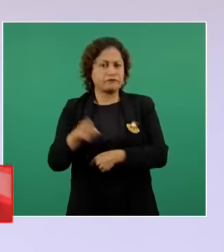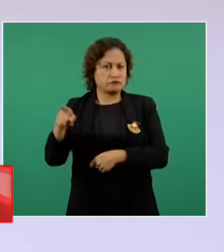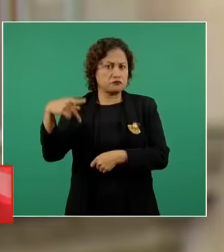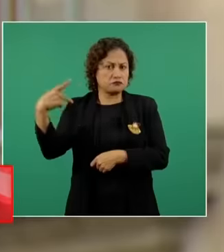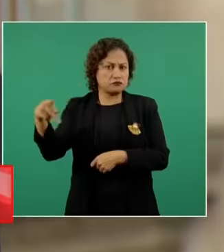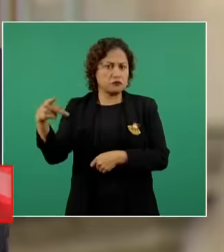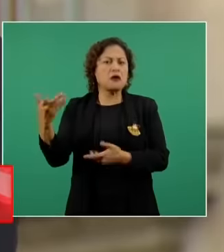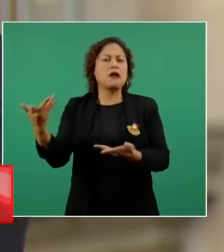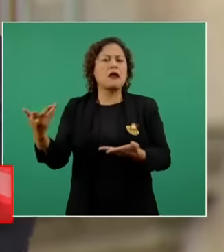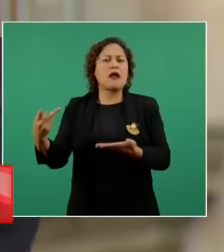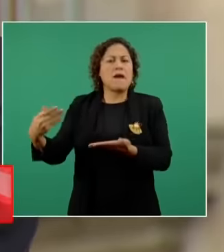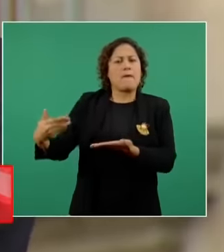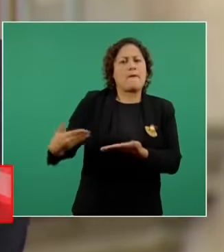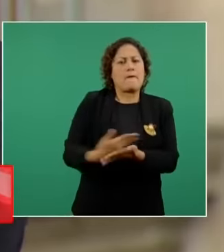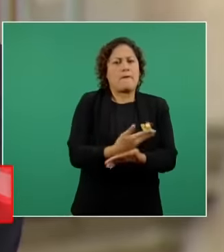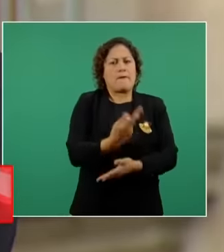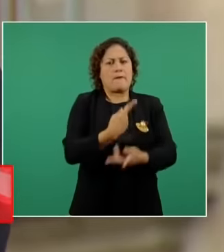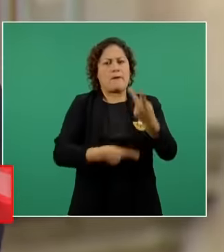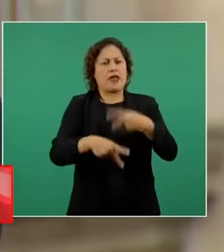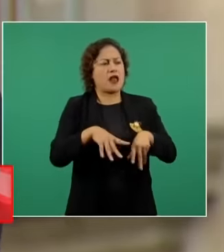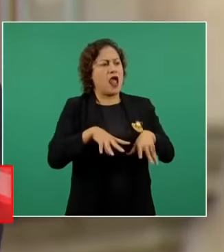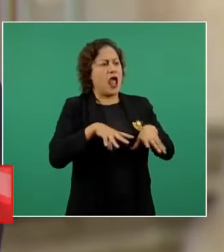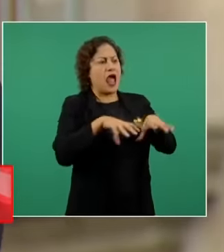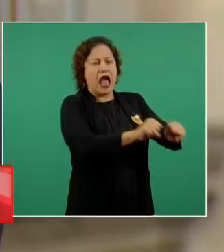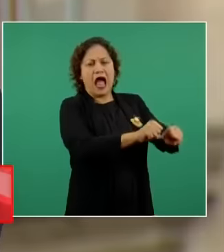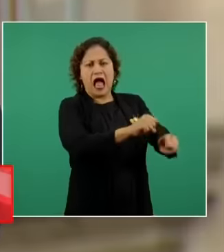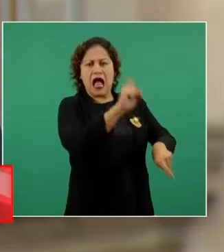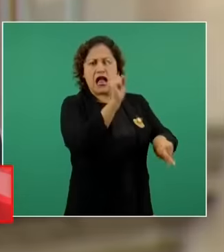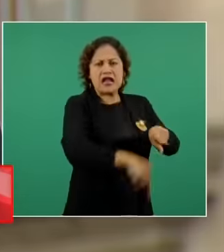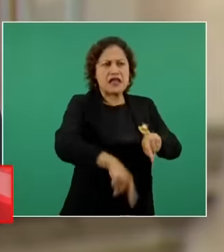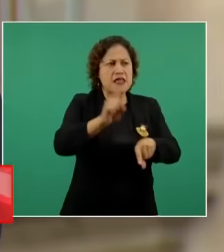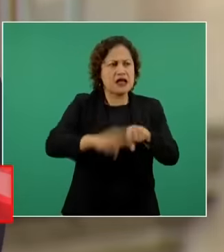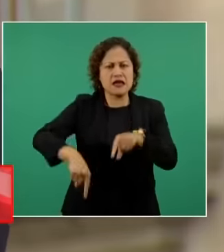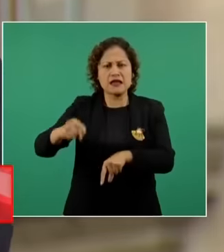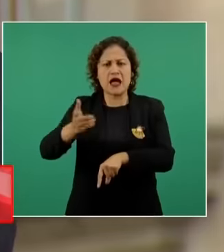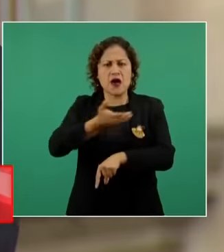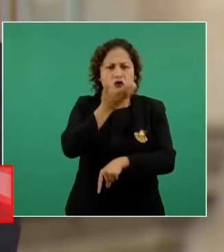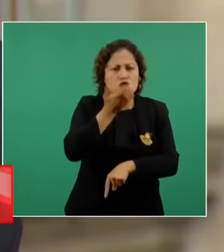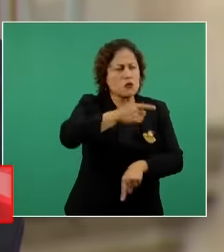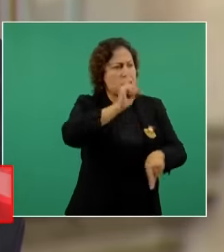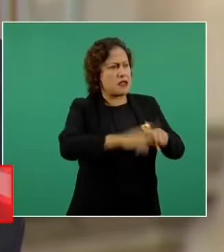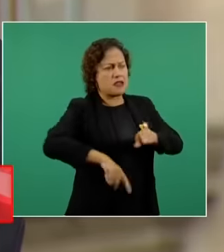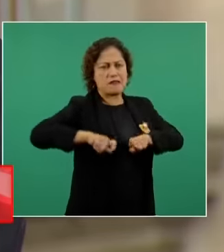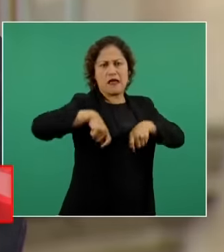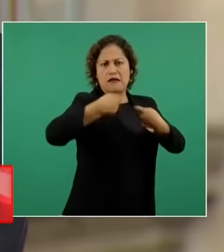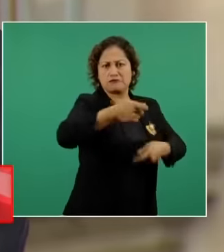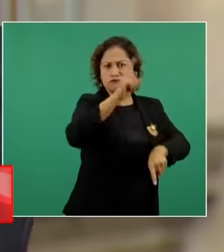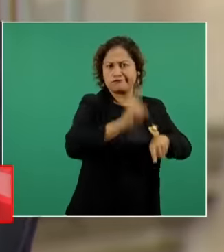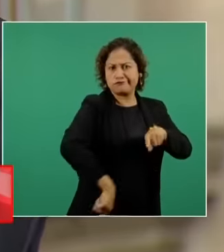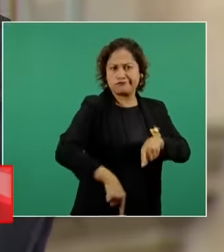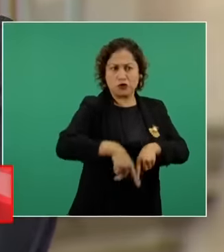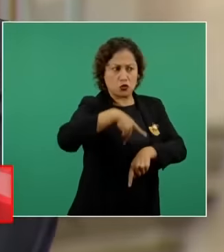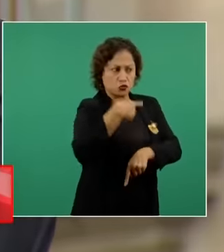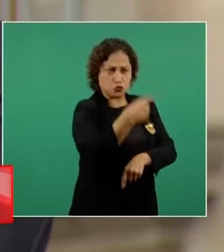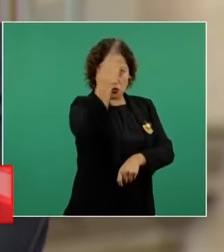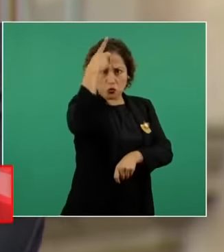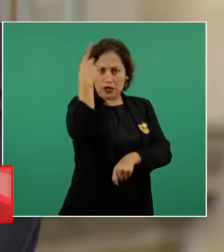pasaron a usurparles sus costumbres y propiedad, y